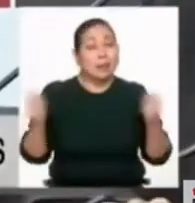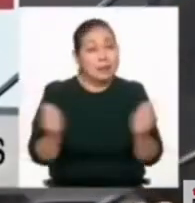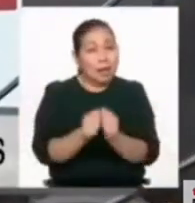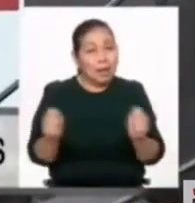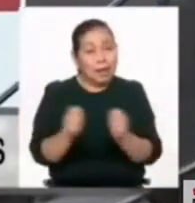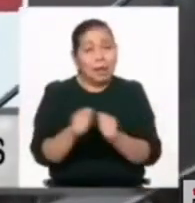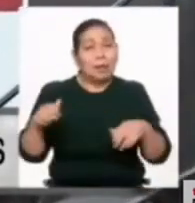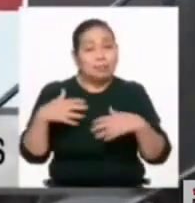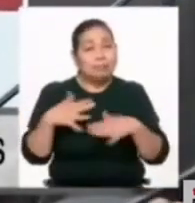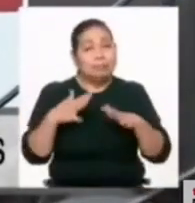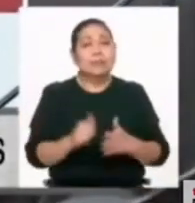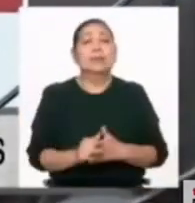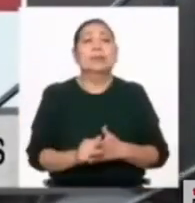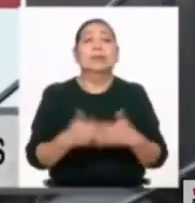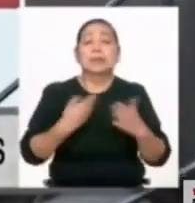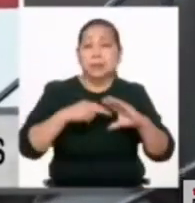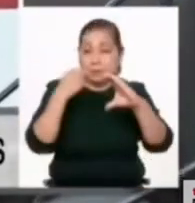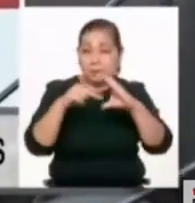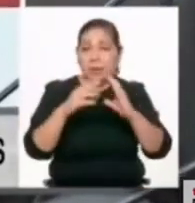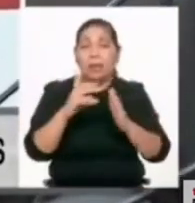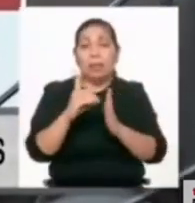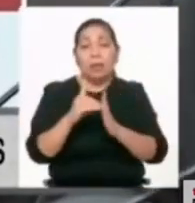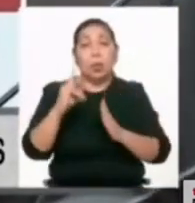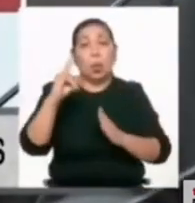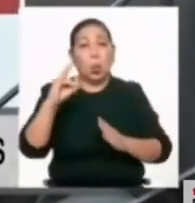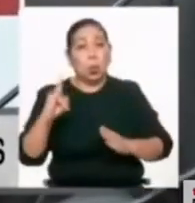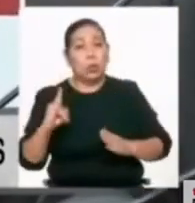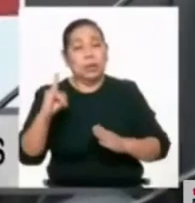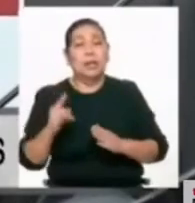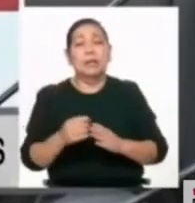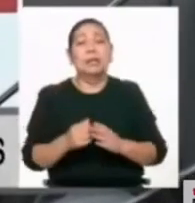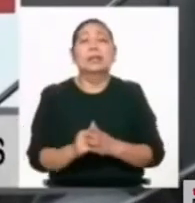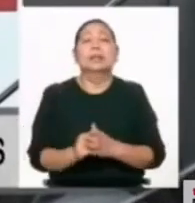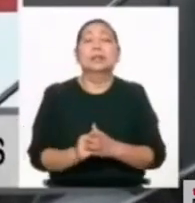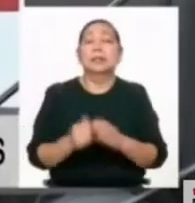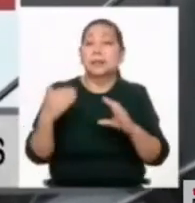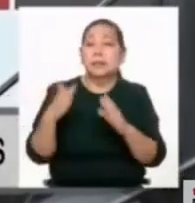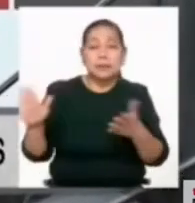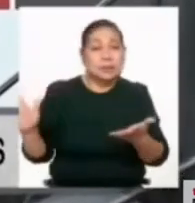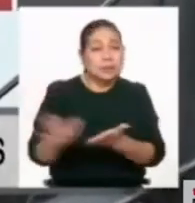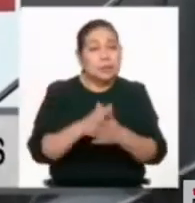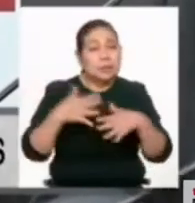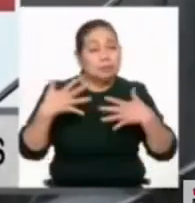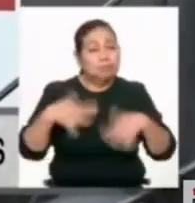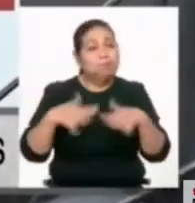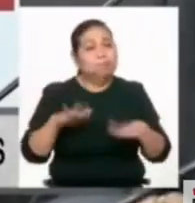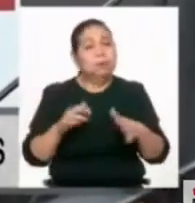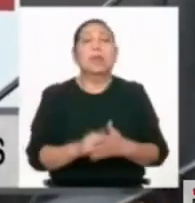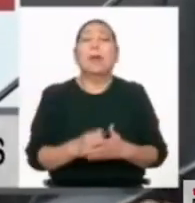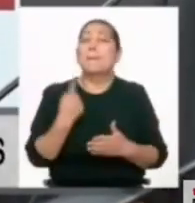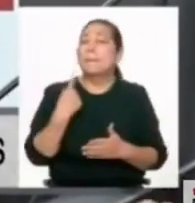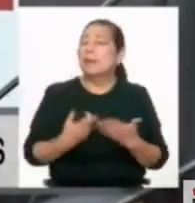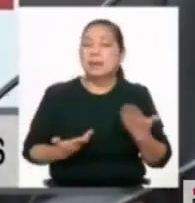confecciones. Hemos ya emitido un decreto de urgencia que ha creado el FAE Textil Confecciones, que